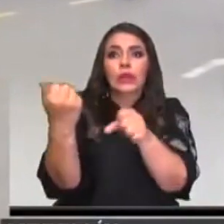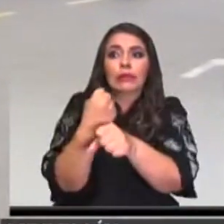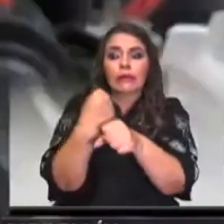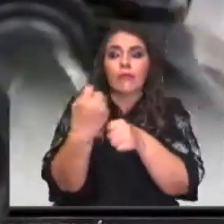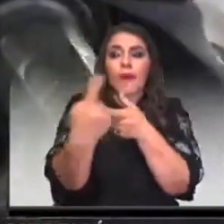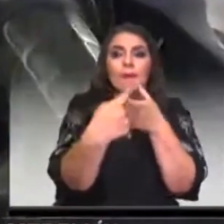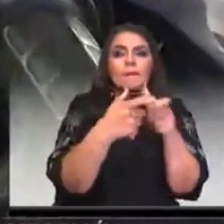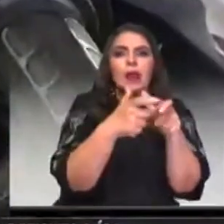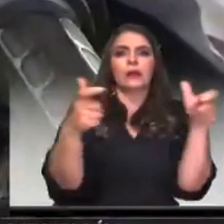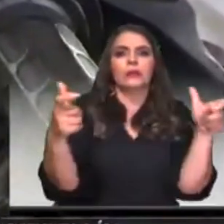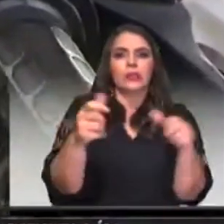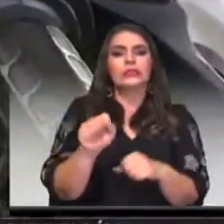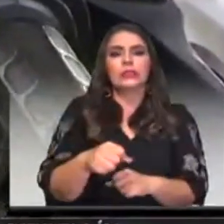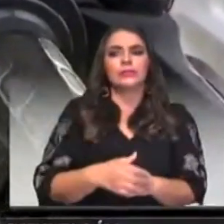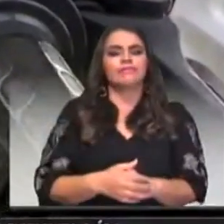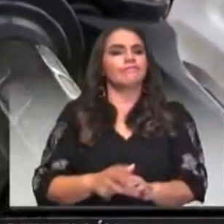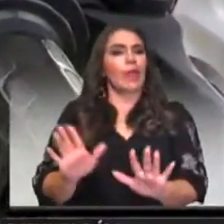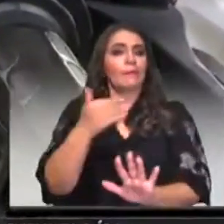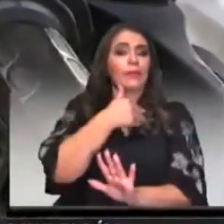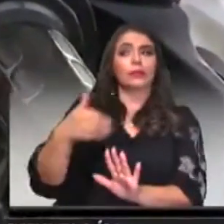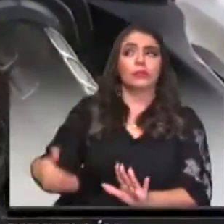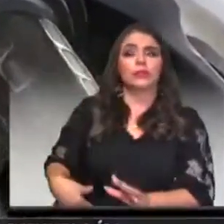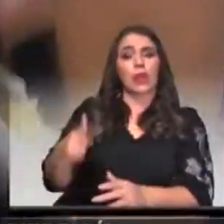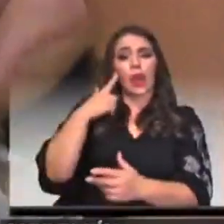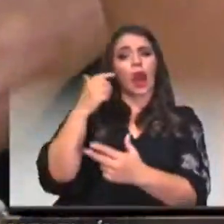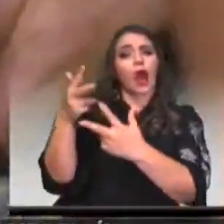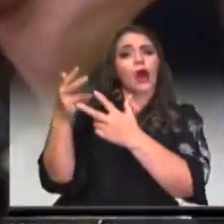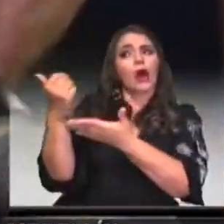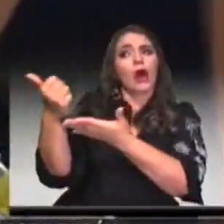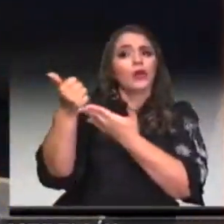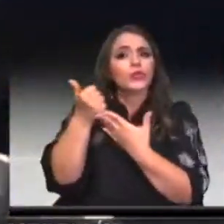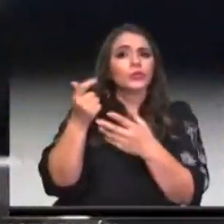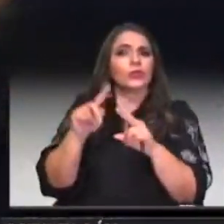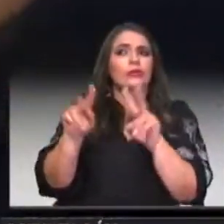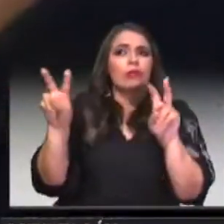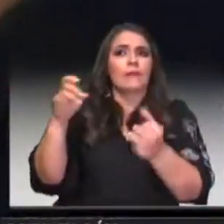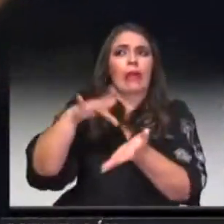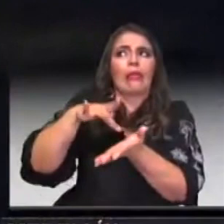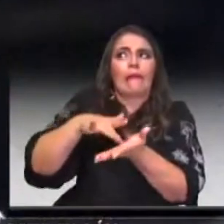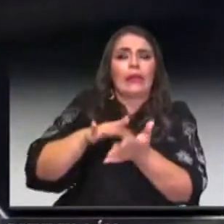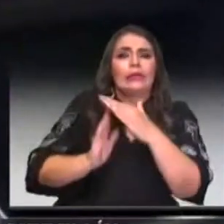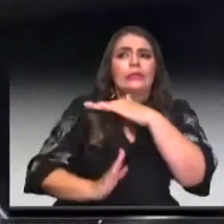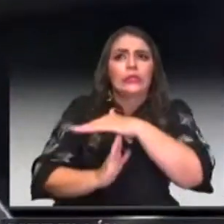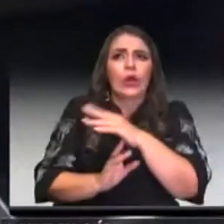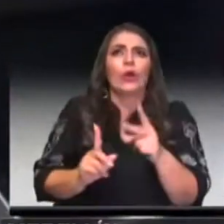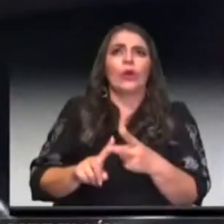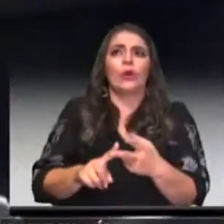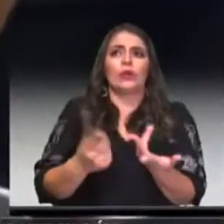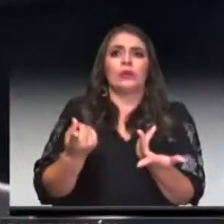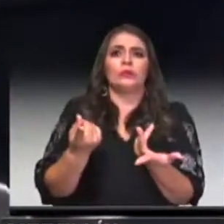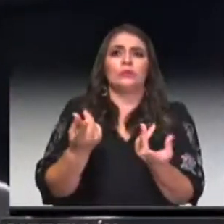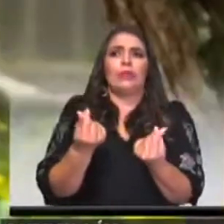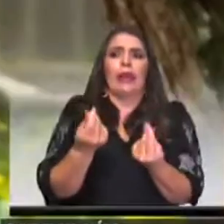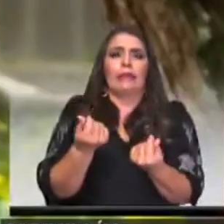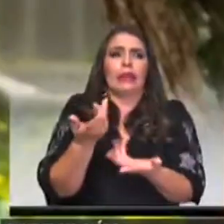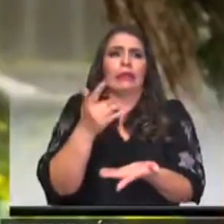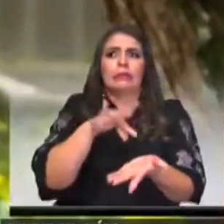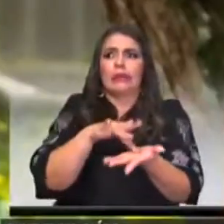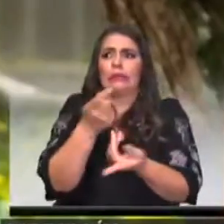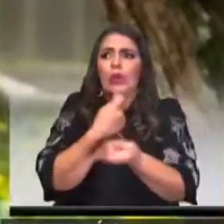con mayores plazos para el pago de deudas y el control de precios, y así evitar que su tanque de combustible quede en